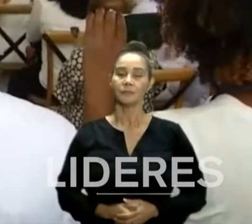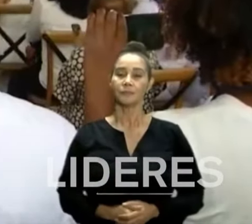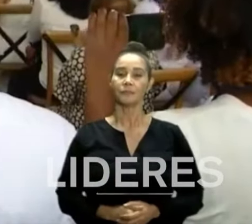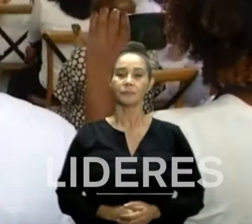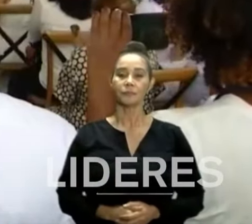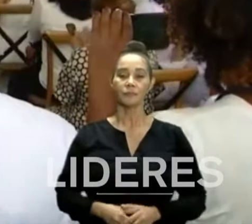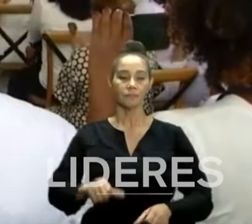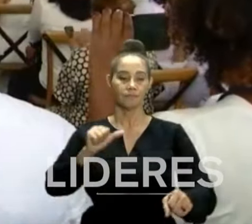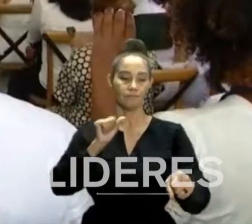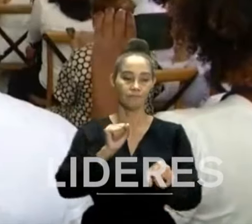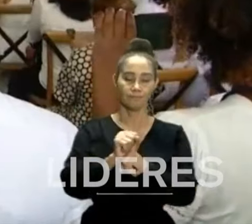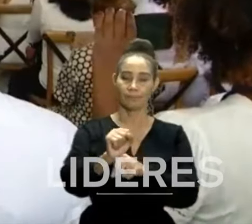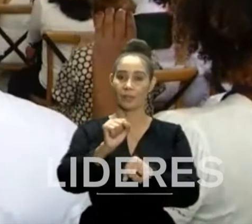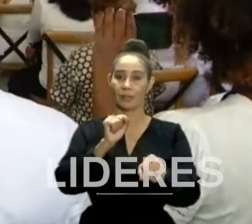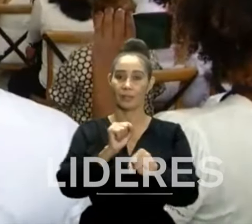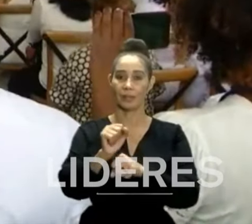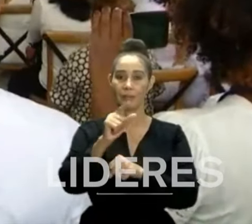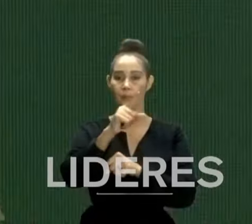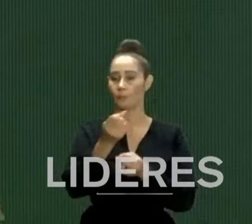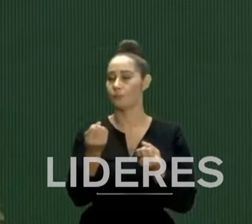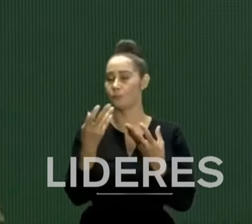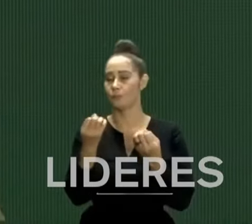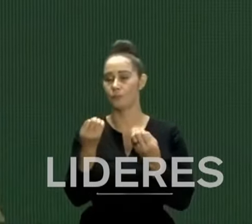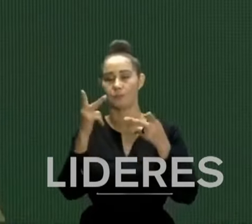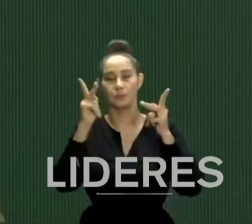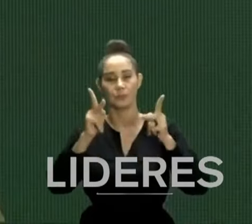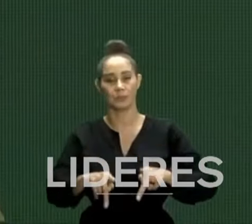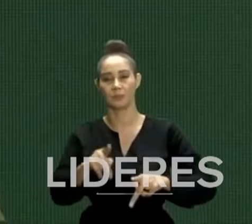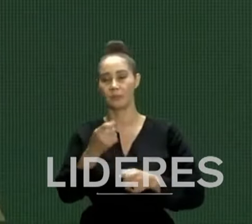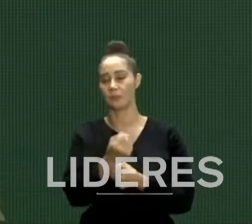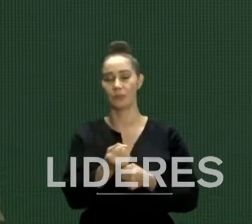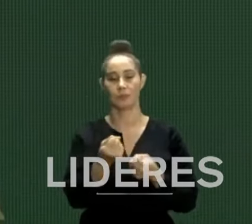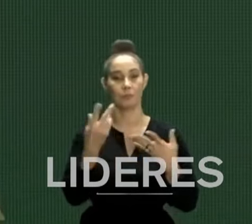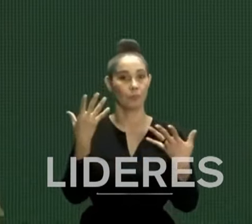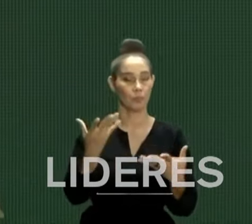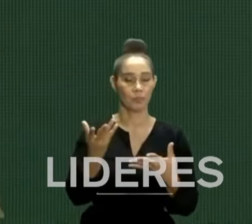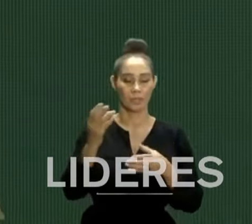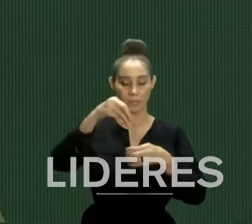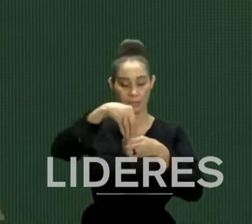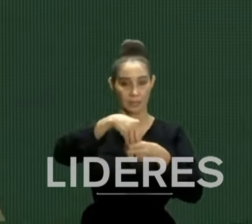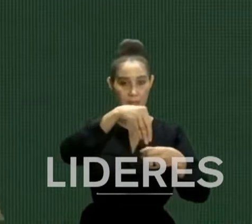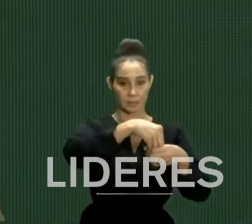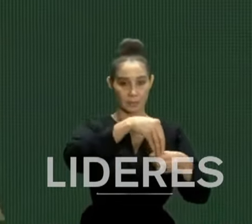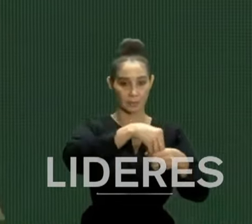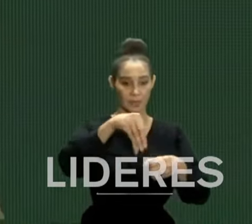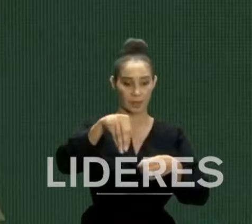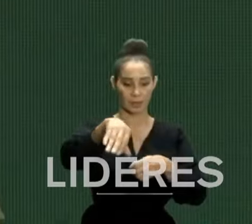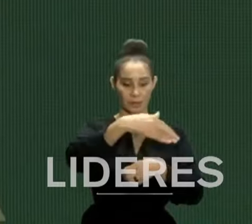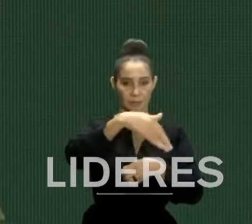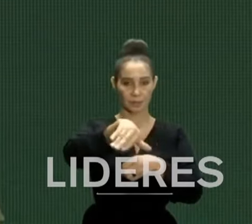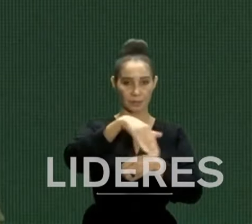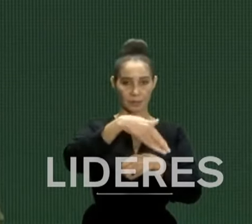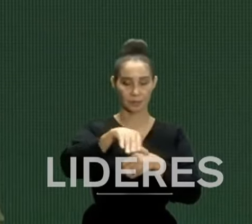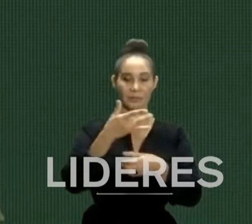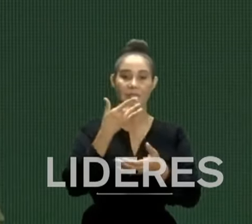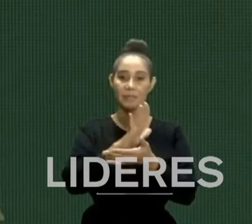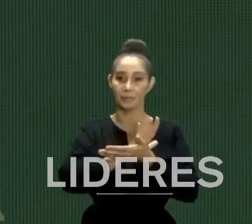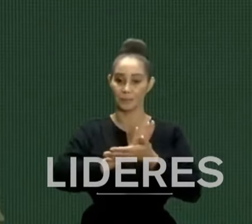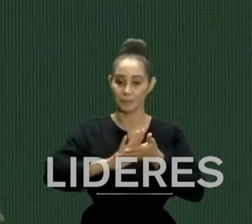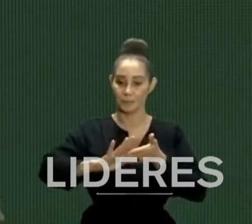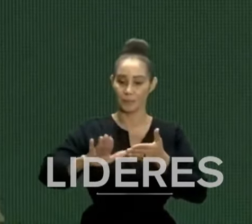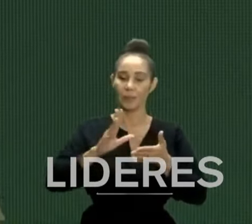Han trabajado cientos de personas. Hay sembradas en la parte donde se hizo el saneamiento